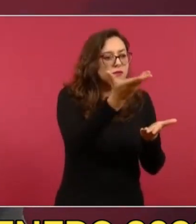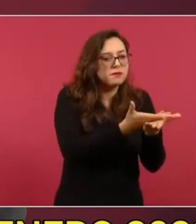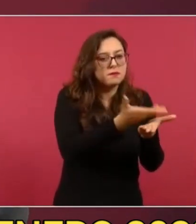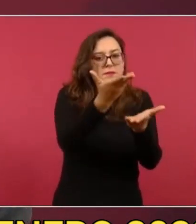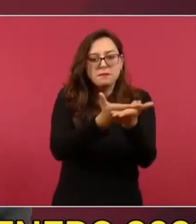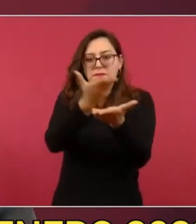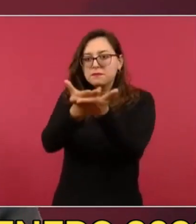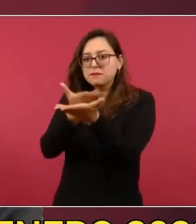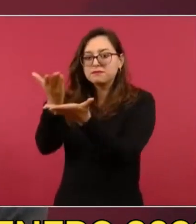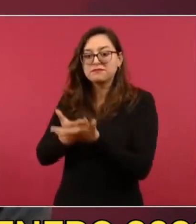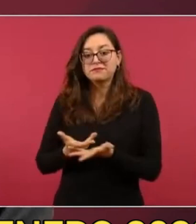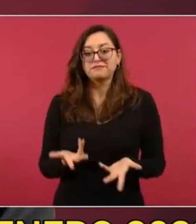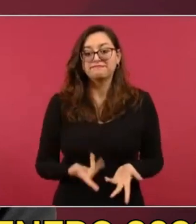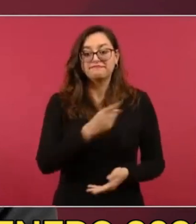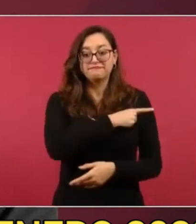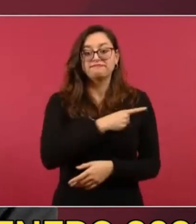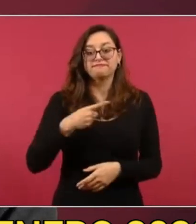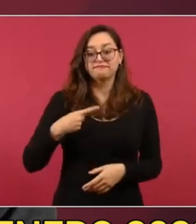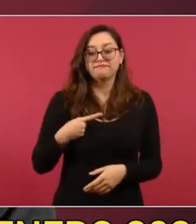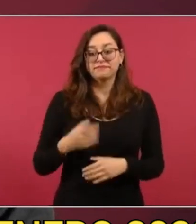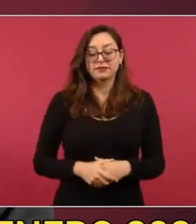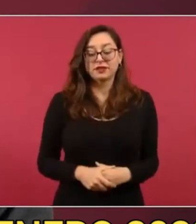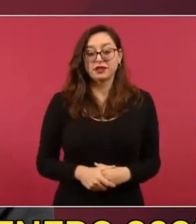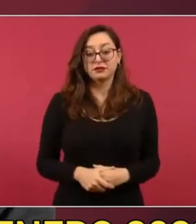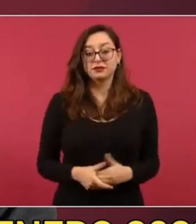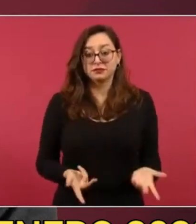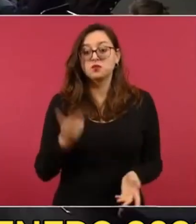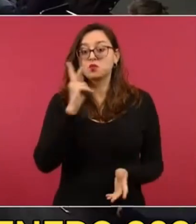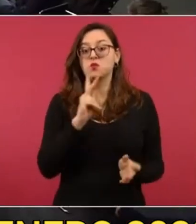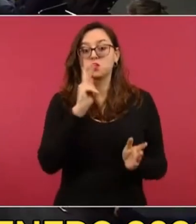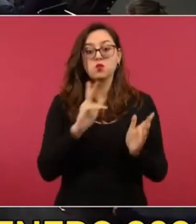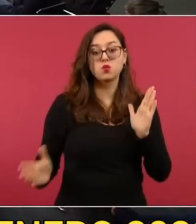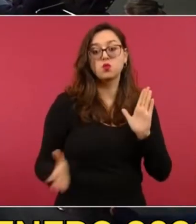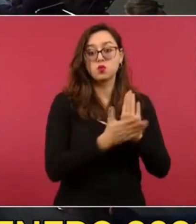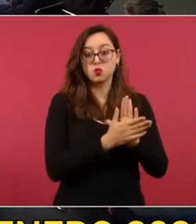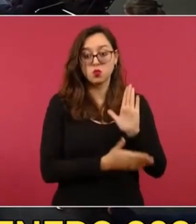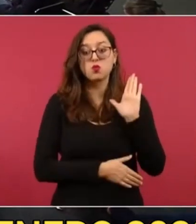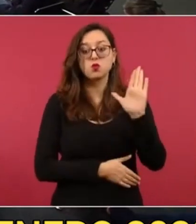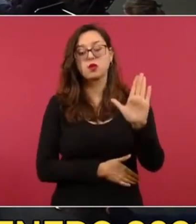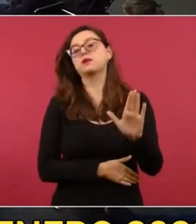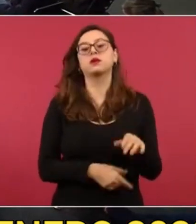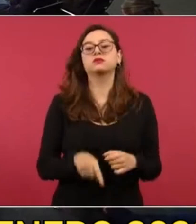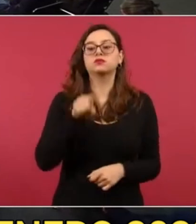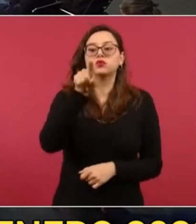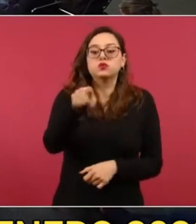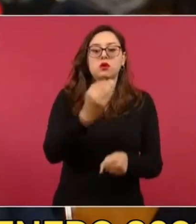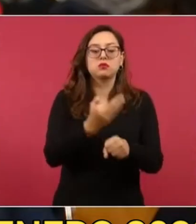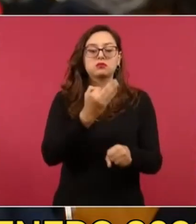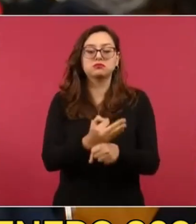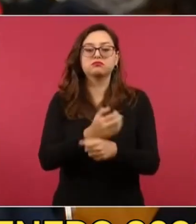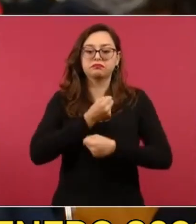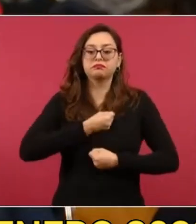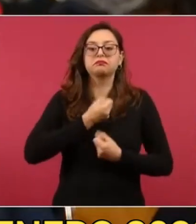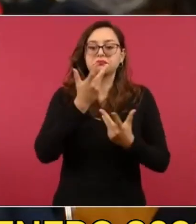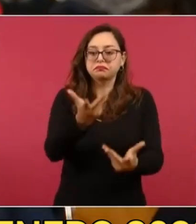para no denunciar sin elementos, ¿no? Pero ya lo estás haciendo